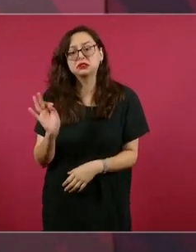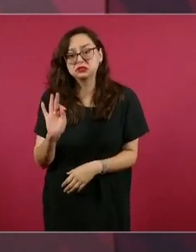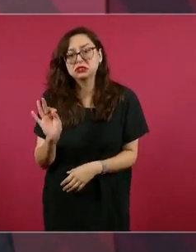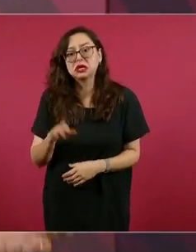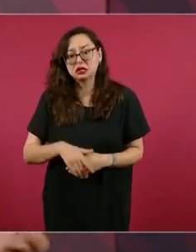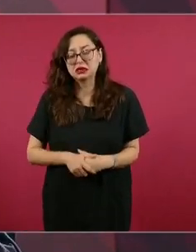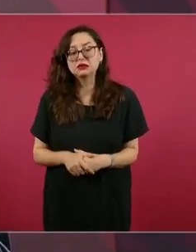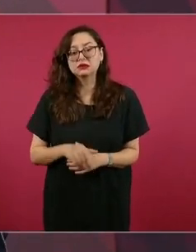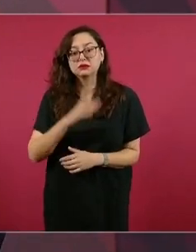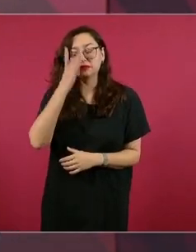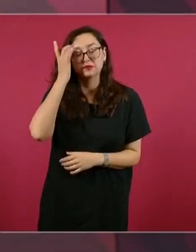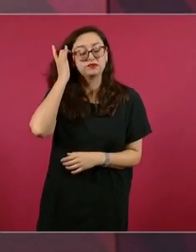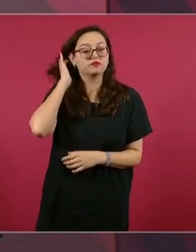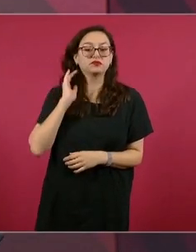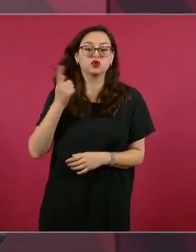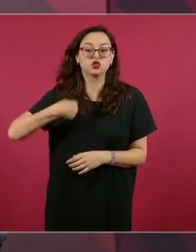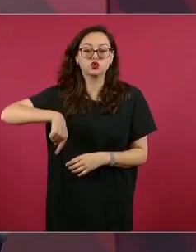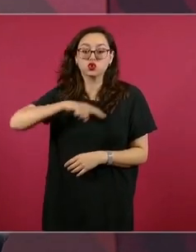No habrían libertades,